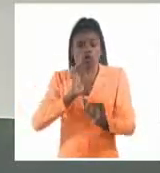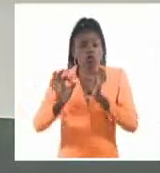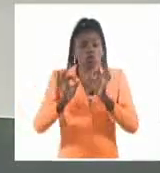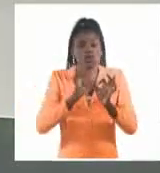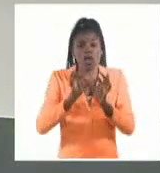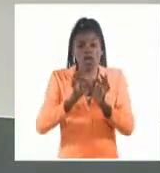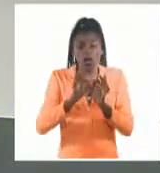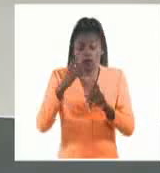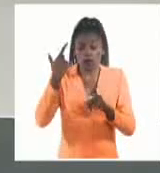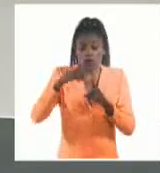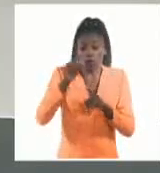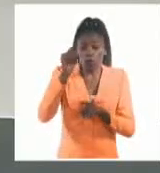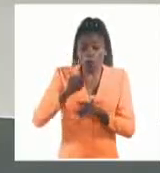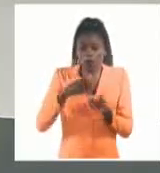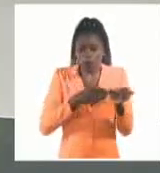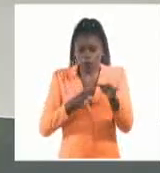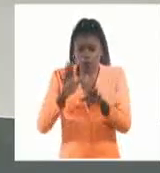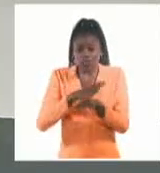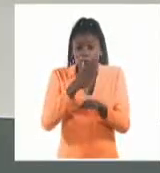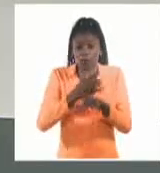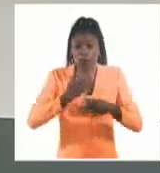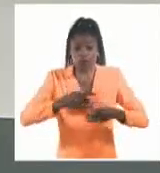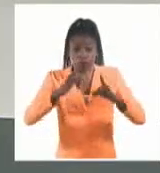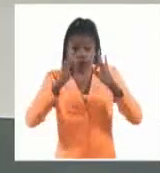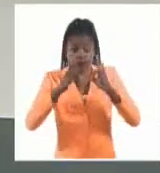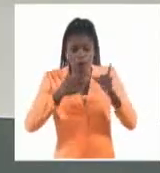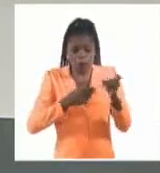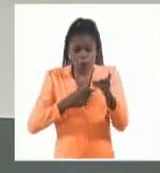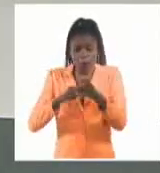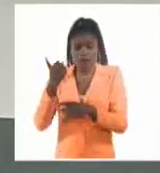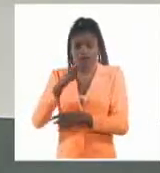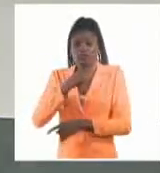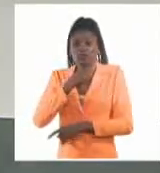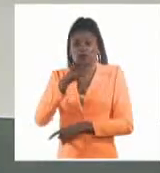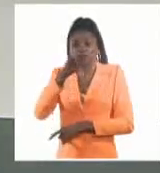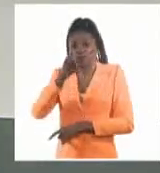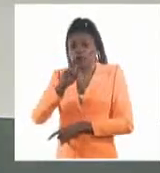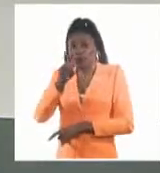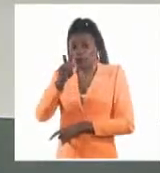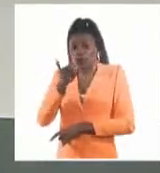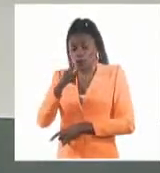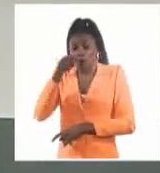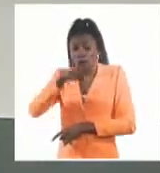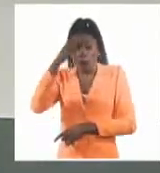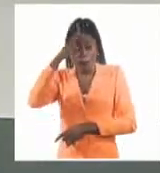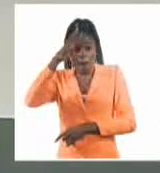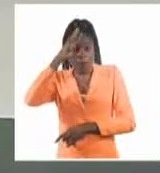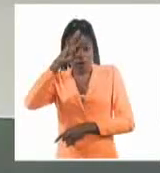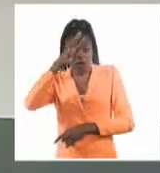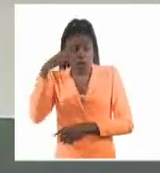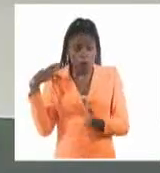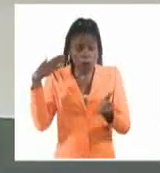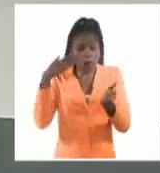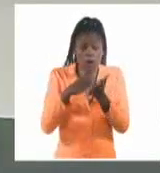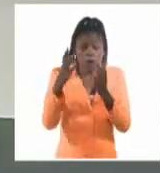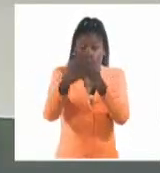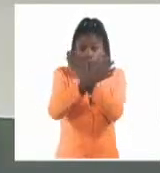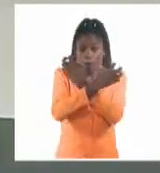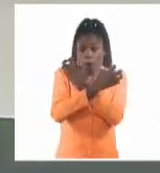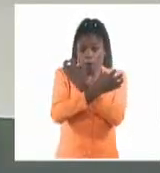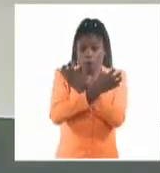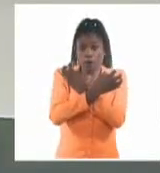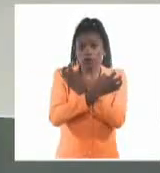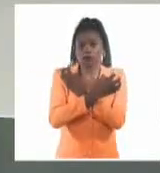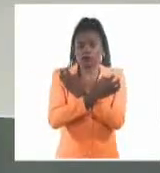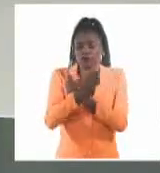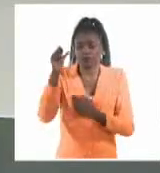perseguían incluso después de muerto. Mella fue asesinado el 10 de enero de 1929 en México, pero la llegada de sus restos fue un hecho azaroso